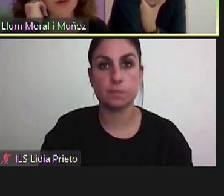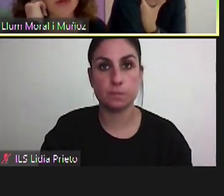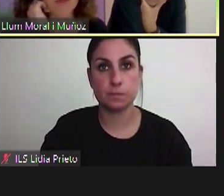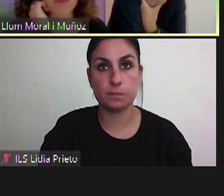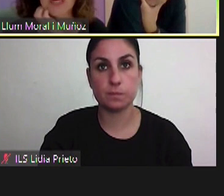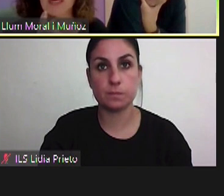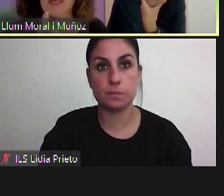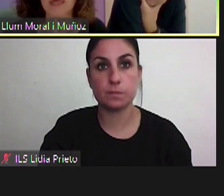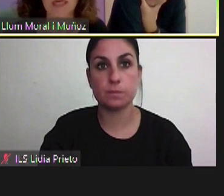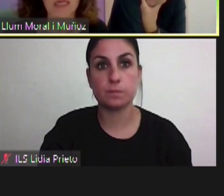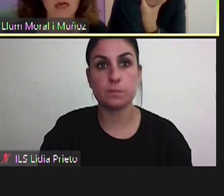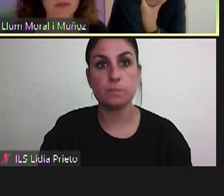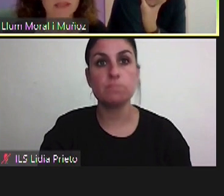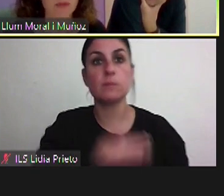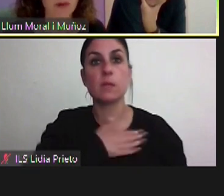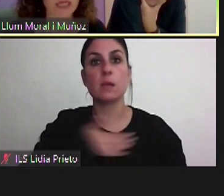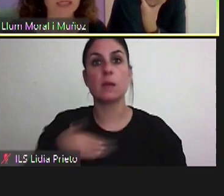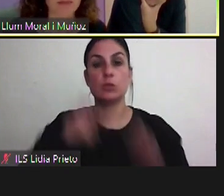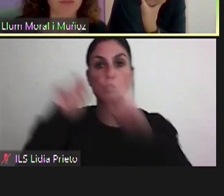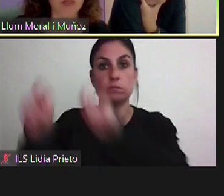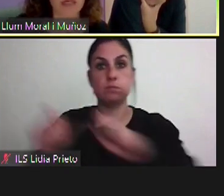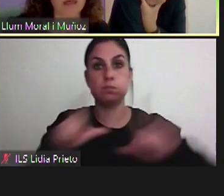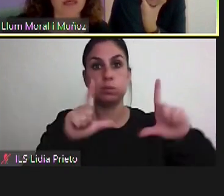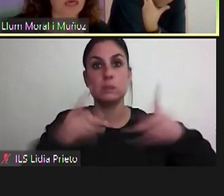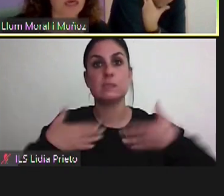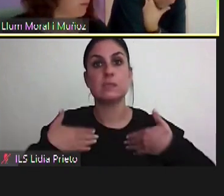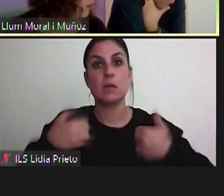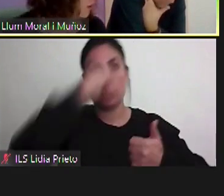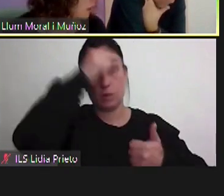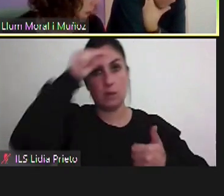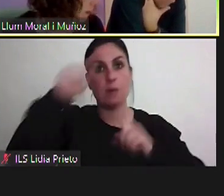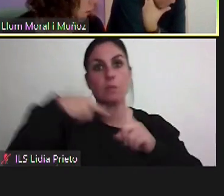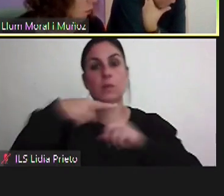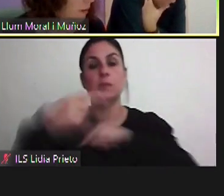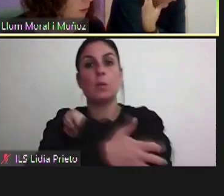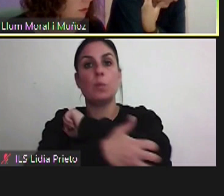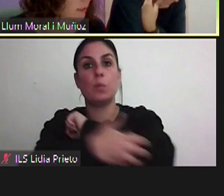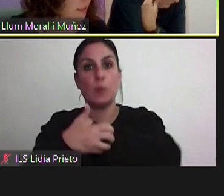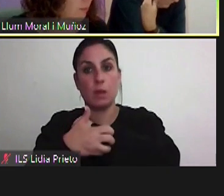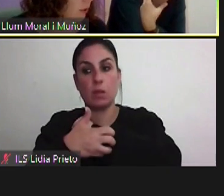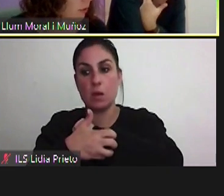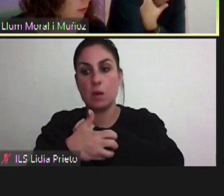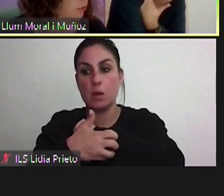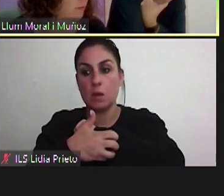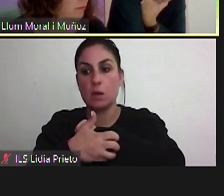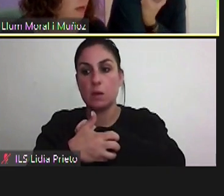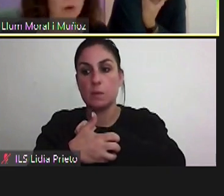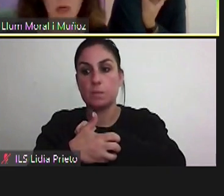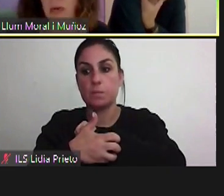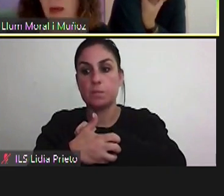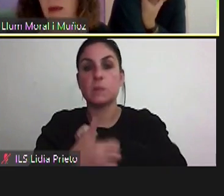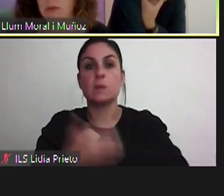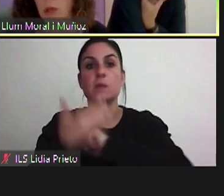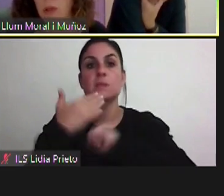hemos querido poner una diapo de salud mental y pobreza también, porque ahora lo explicará mejor Pablo, pero cuando hablamos también